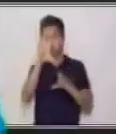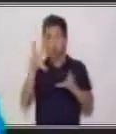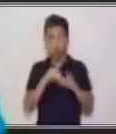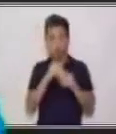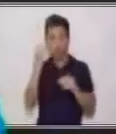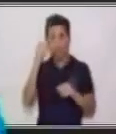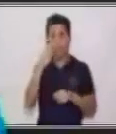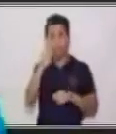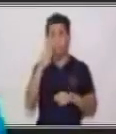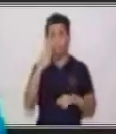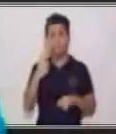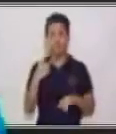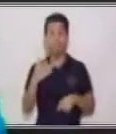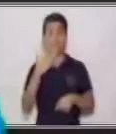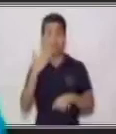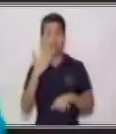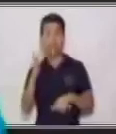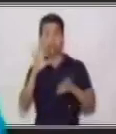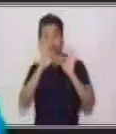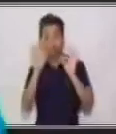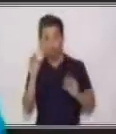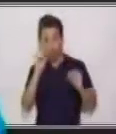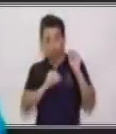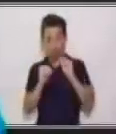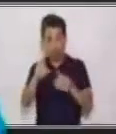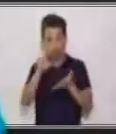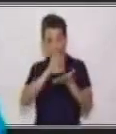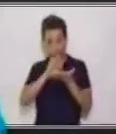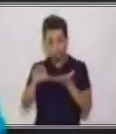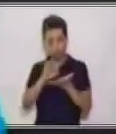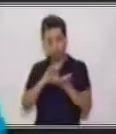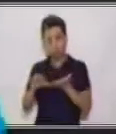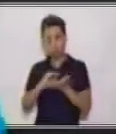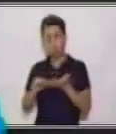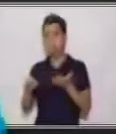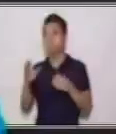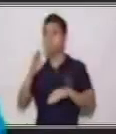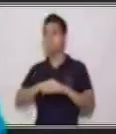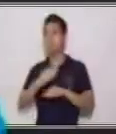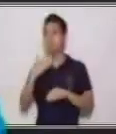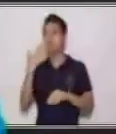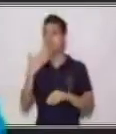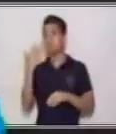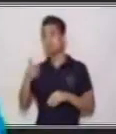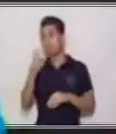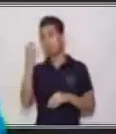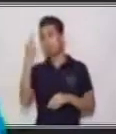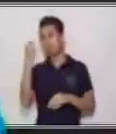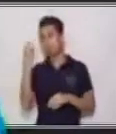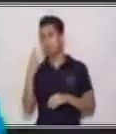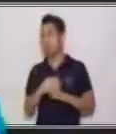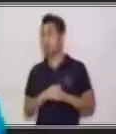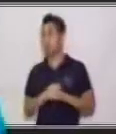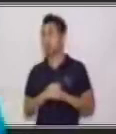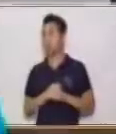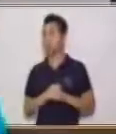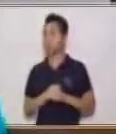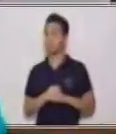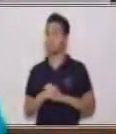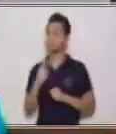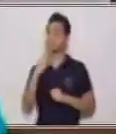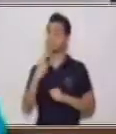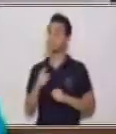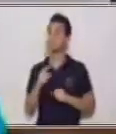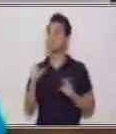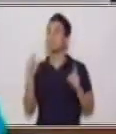más práctico lo hagas, va a ser más fácil poderlo entender. Es entonces cuando se unifica, como estaba diciendo, la coherencia, que